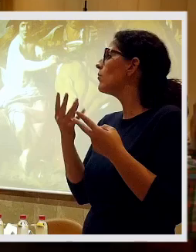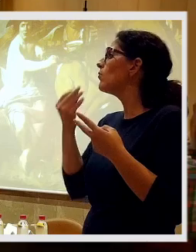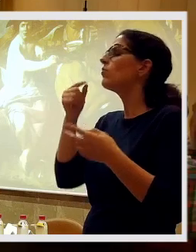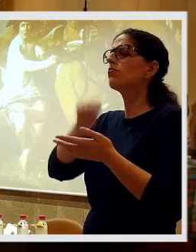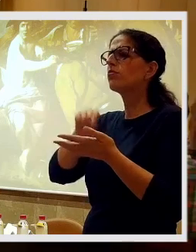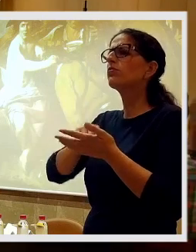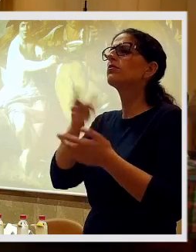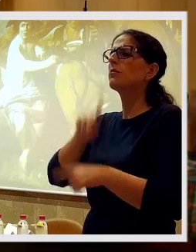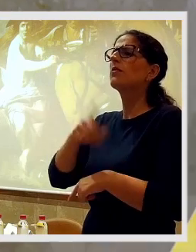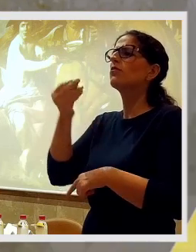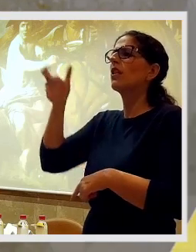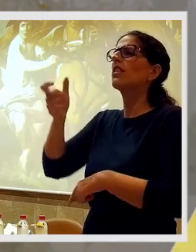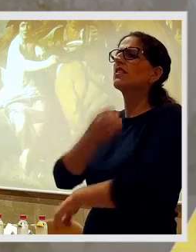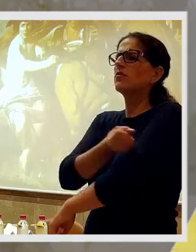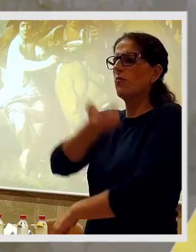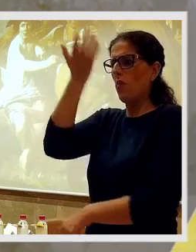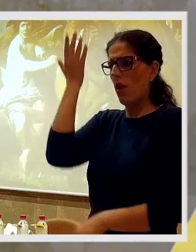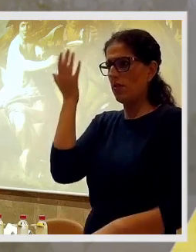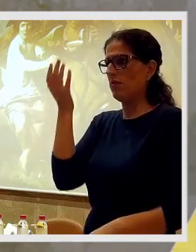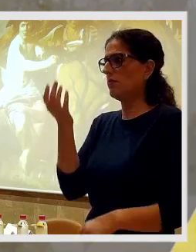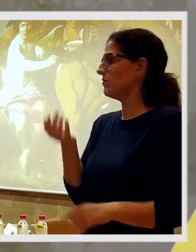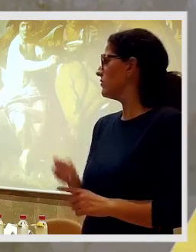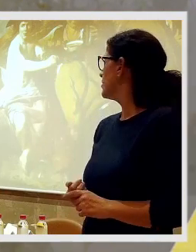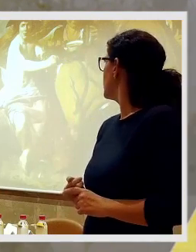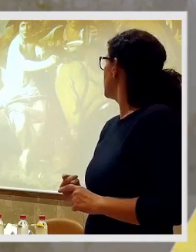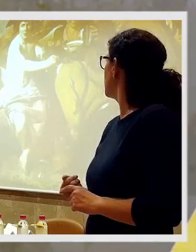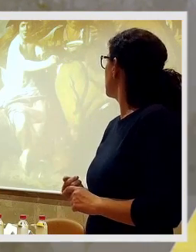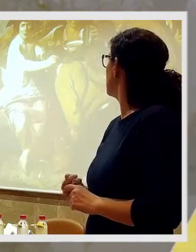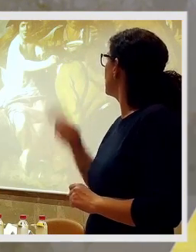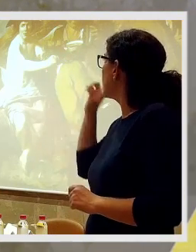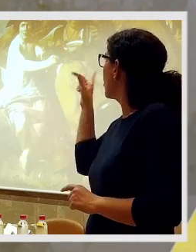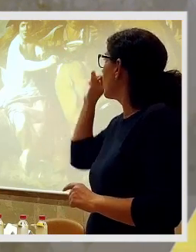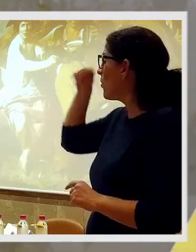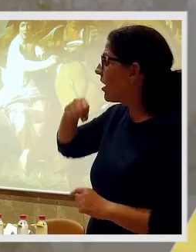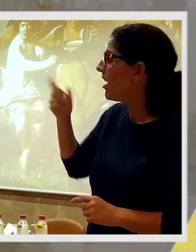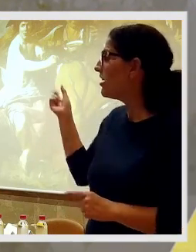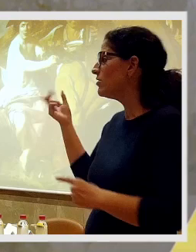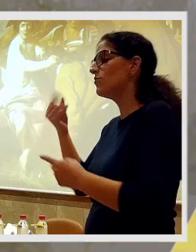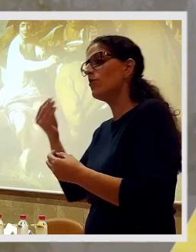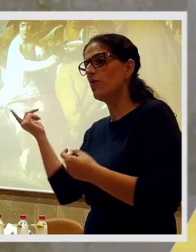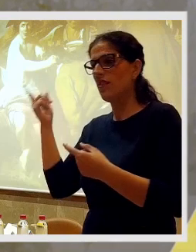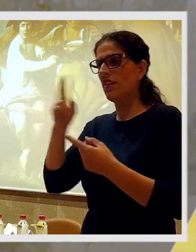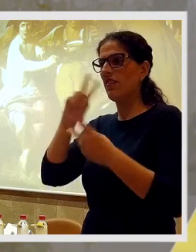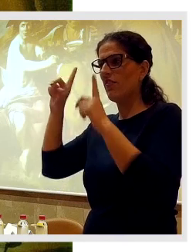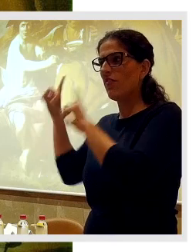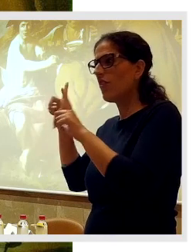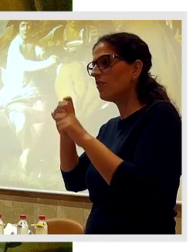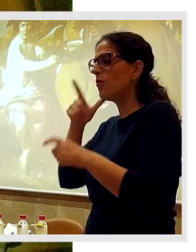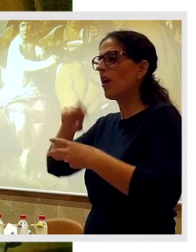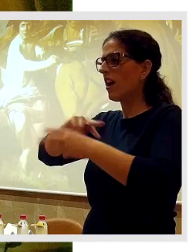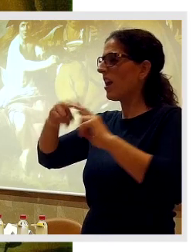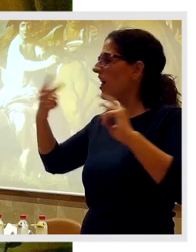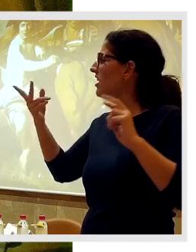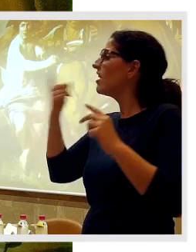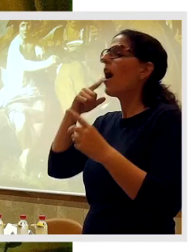la hipertensión. Y pongo a estos señores al triunfo de Baco, a los borrachos, porque probablemente estos muchachos, debido a su genética y sobre todo a